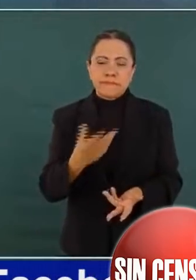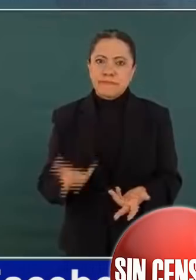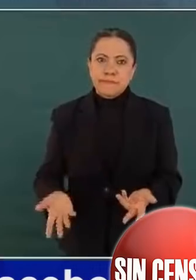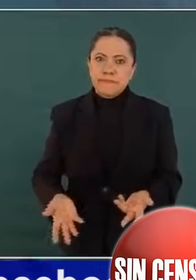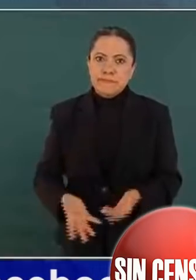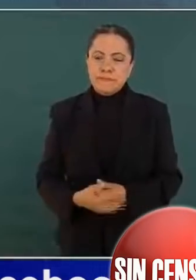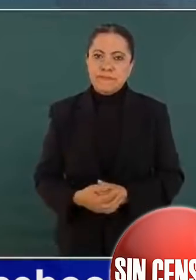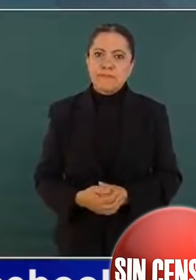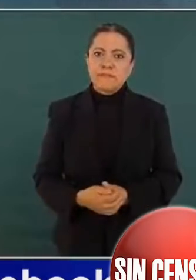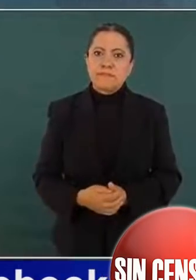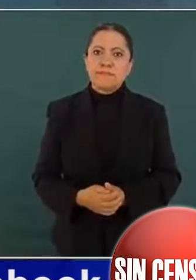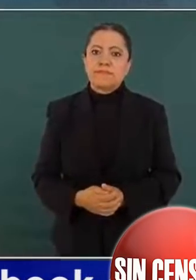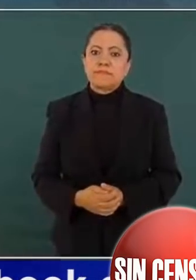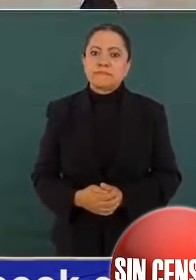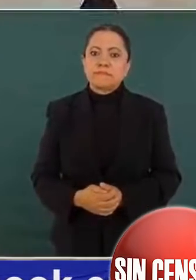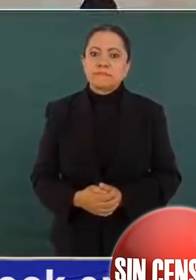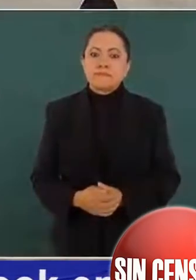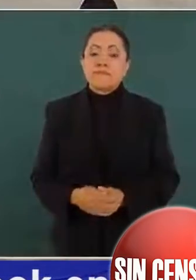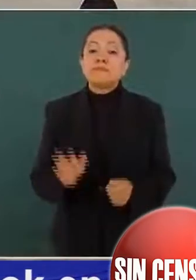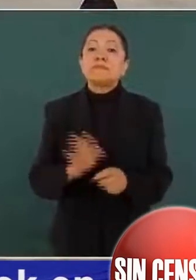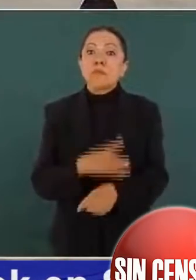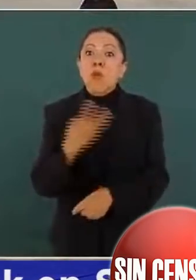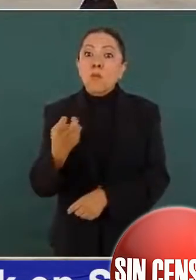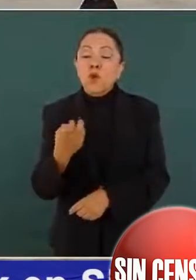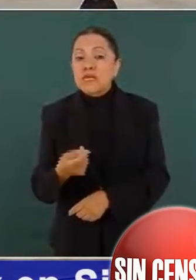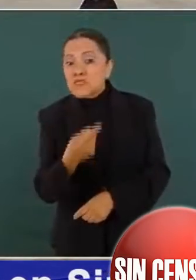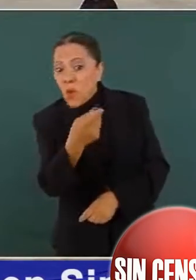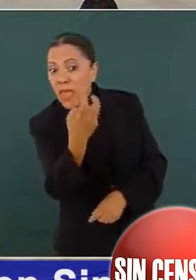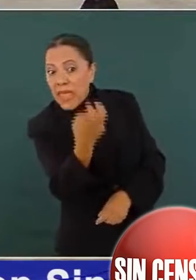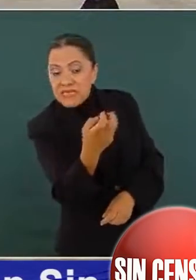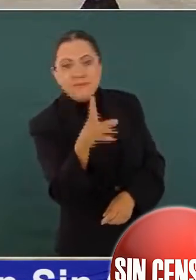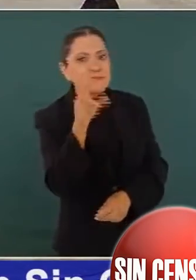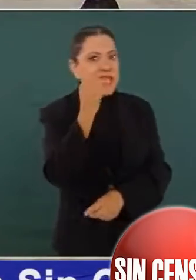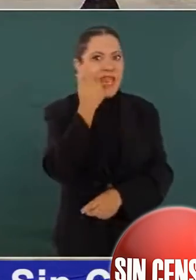Entonces, esto es lo que ya no queremos.